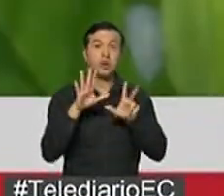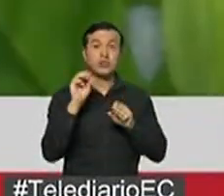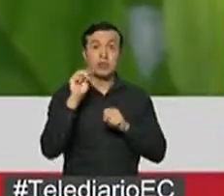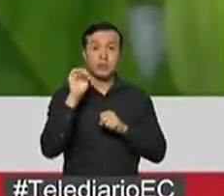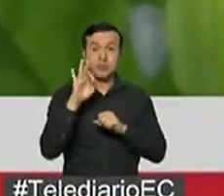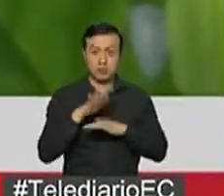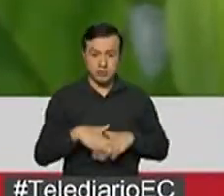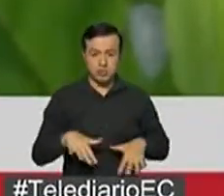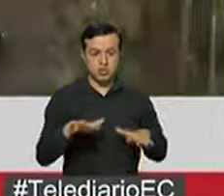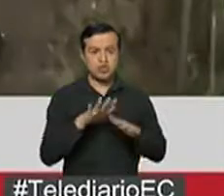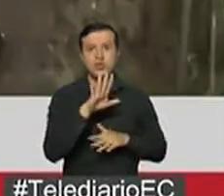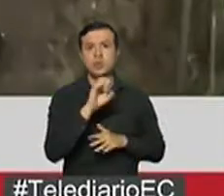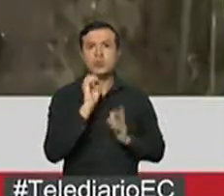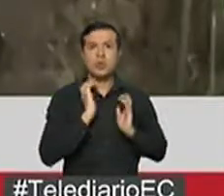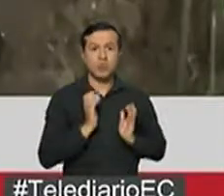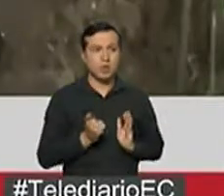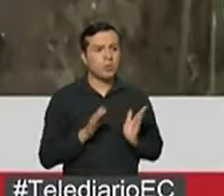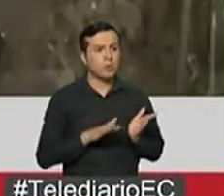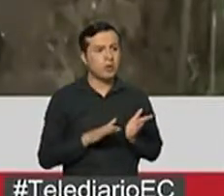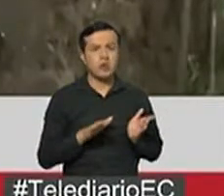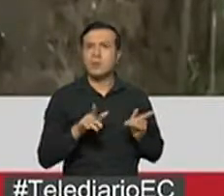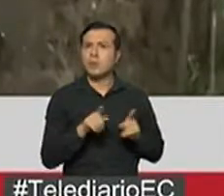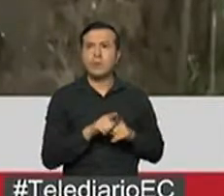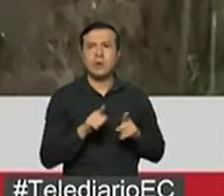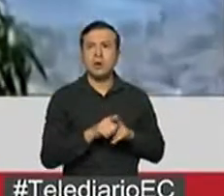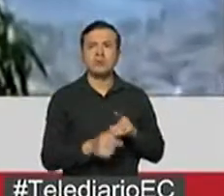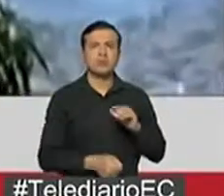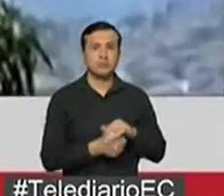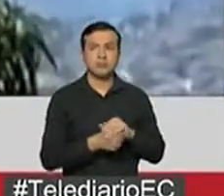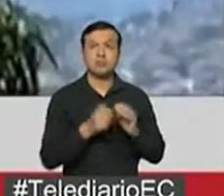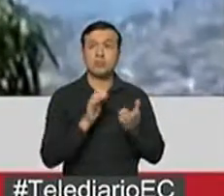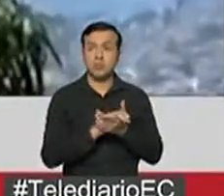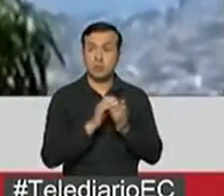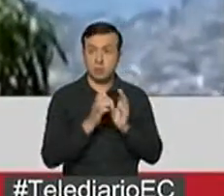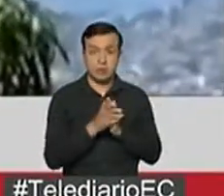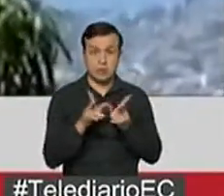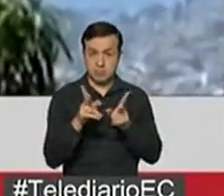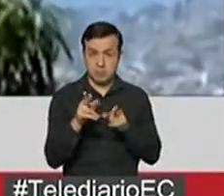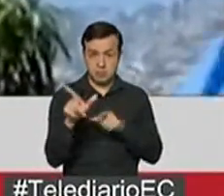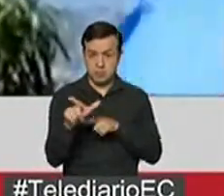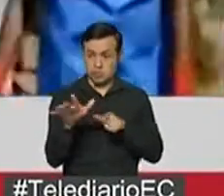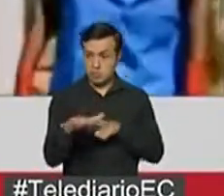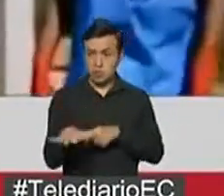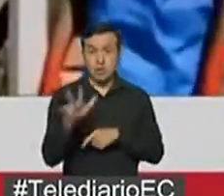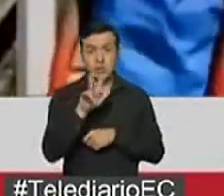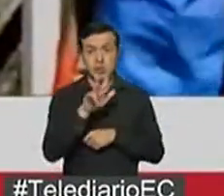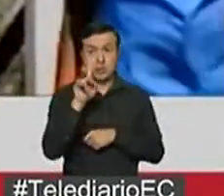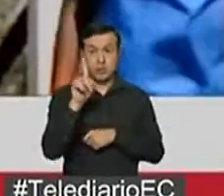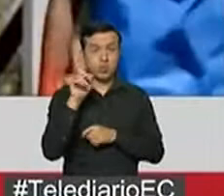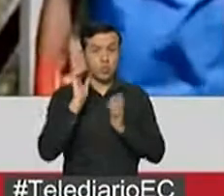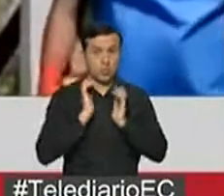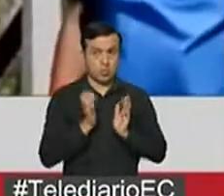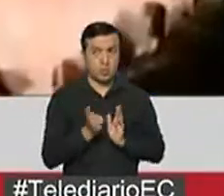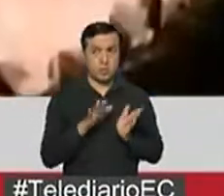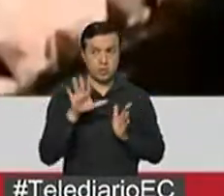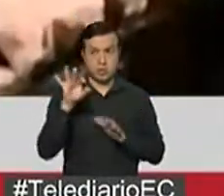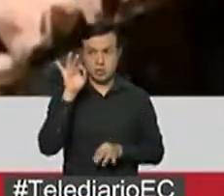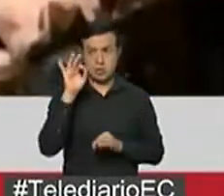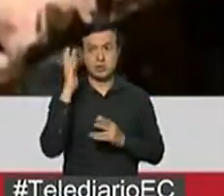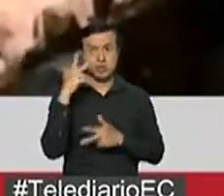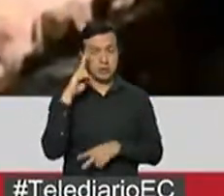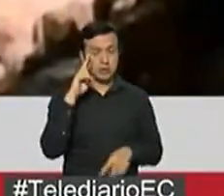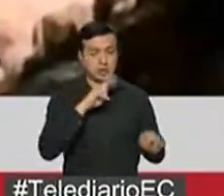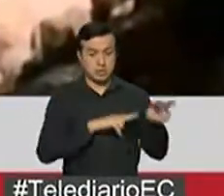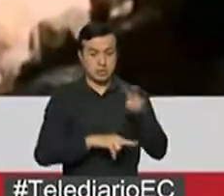encontraron 50 cadáveres enterrados de forma clandestina en noviembre en el mismo municipio hallaron 31 cadáveres más luego de estos